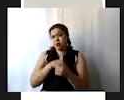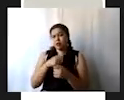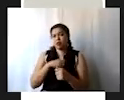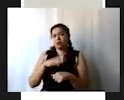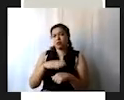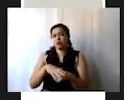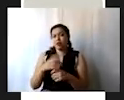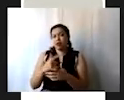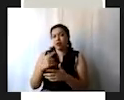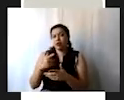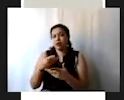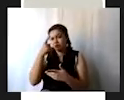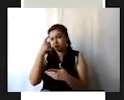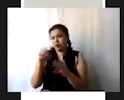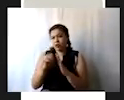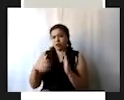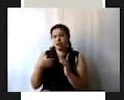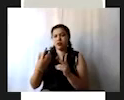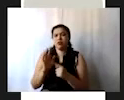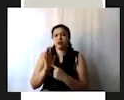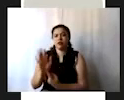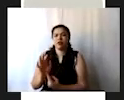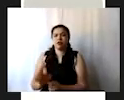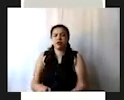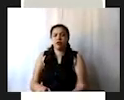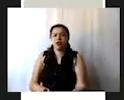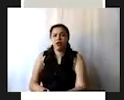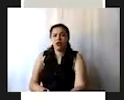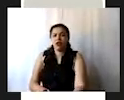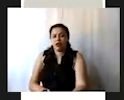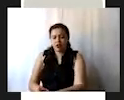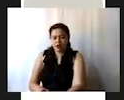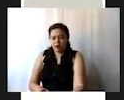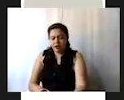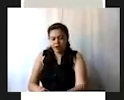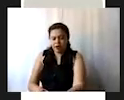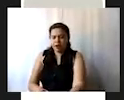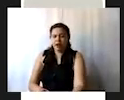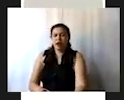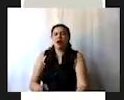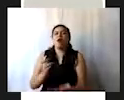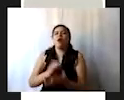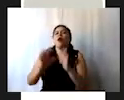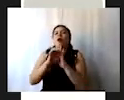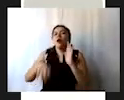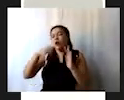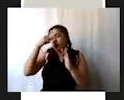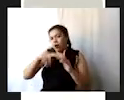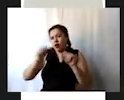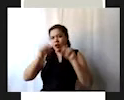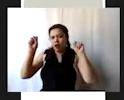ejemplificar esto, les voy a poner un video. Esto es un poco más para ejemplificar por qué la importancia de trabajar en